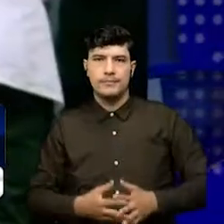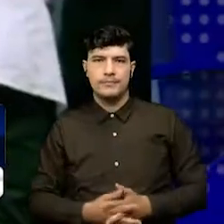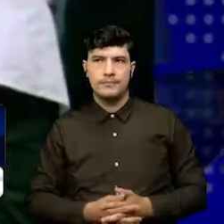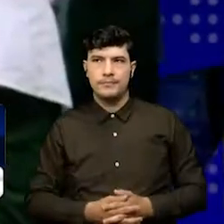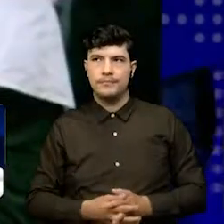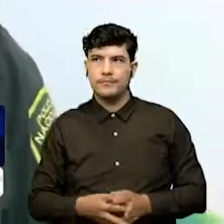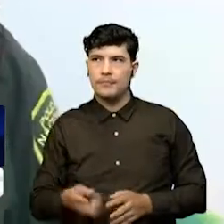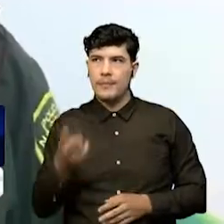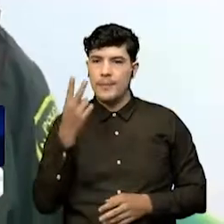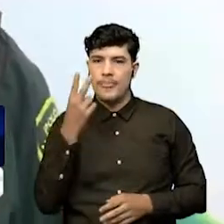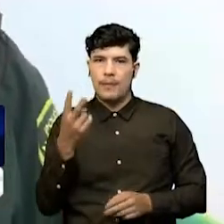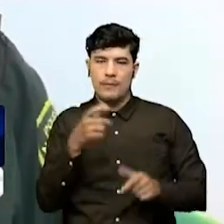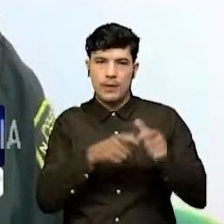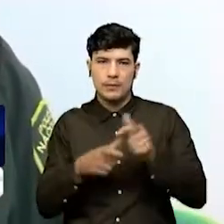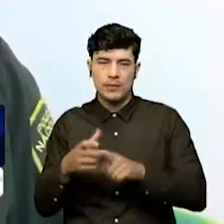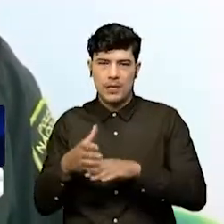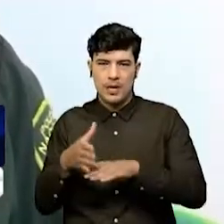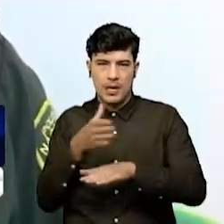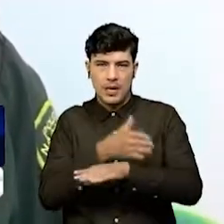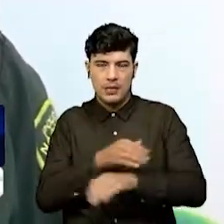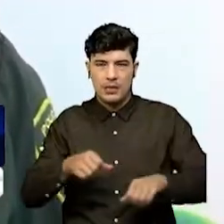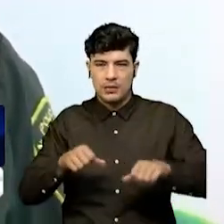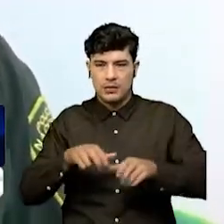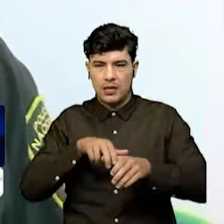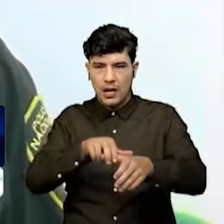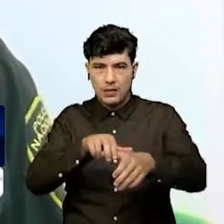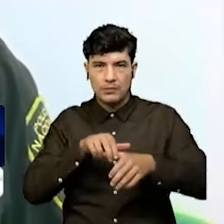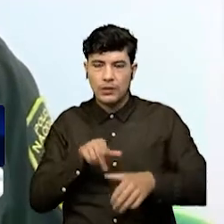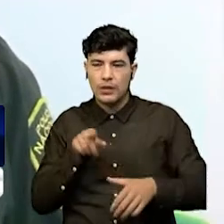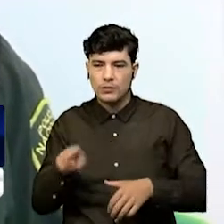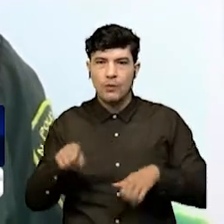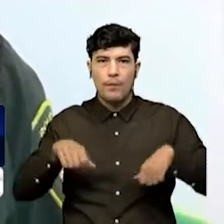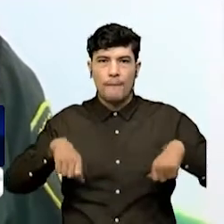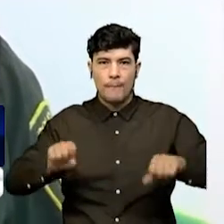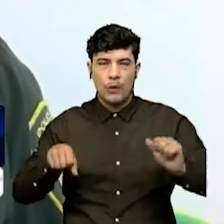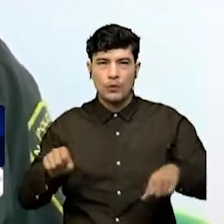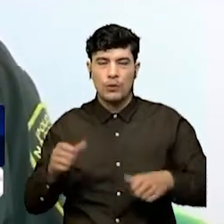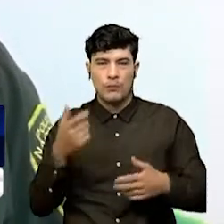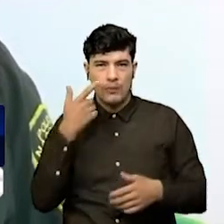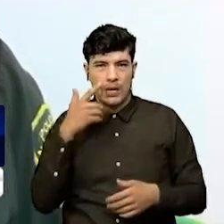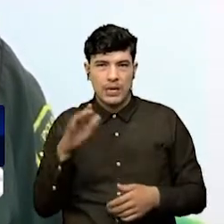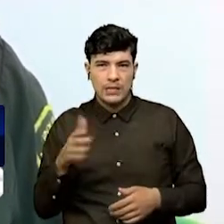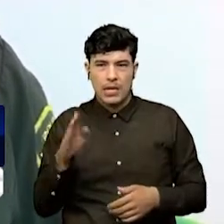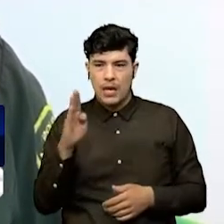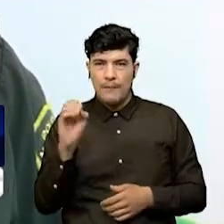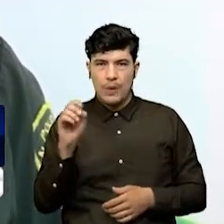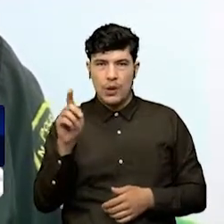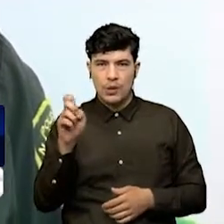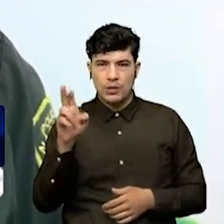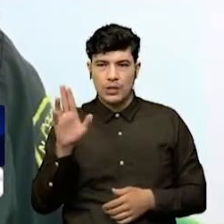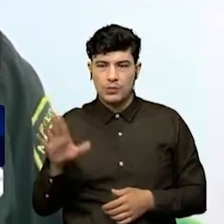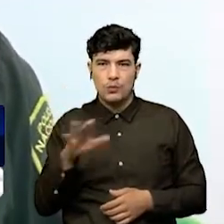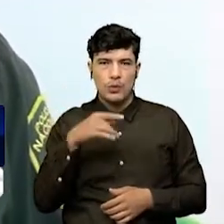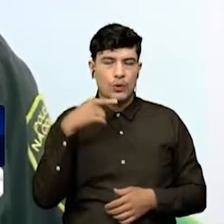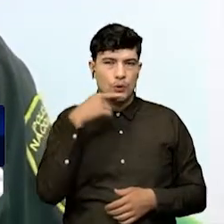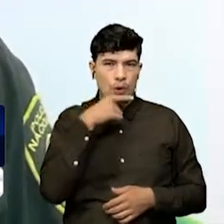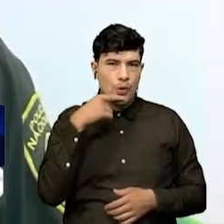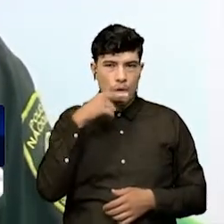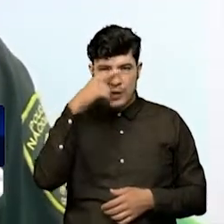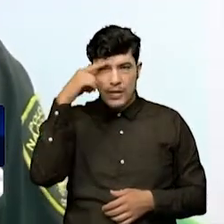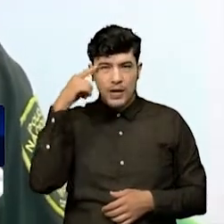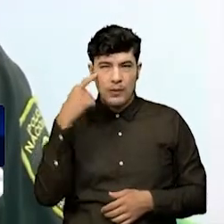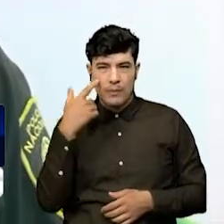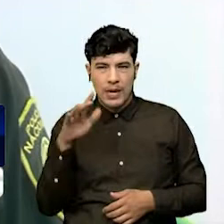Dos delincuentes, los cuales se movilizaban en una motocicleta tipo boxer, entre rojo y negro como